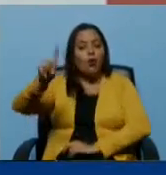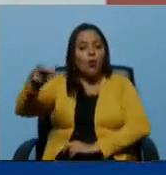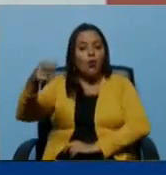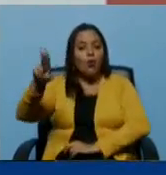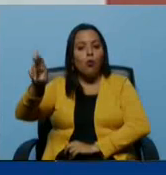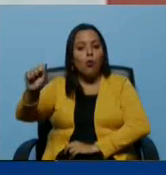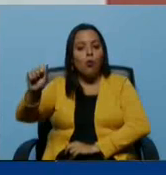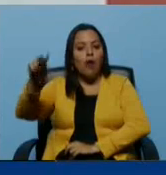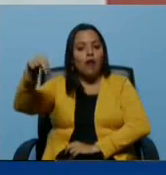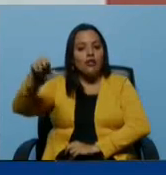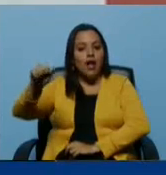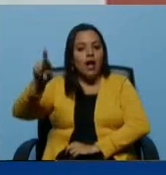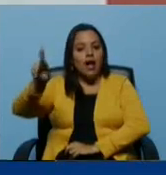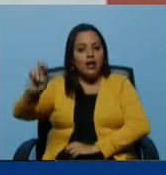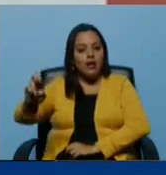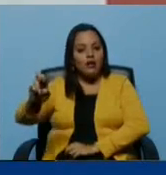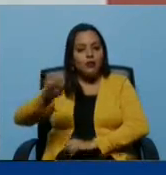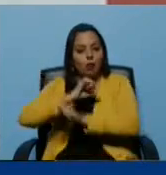llaneros y llaneras,